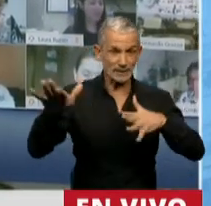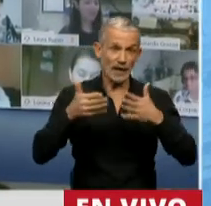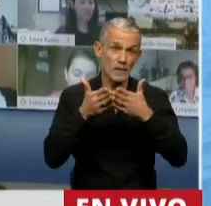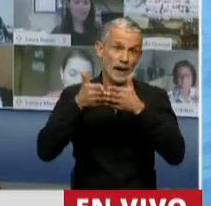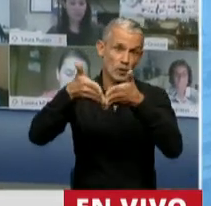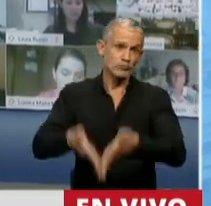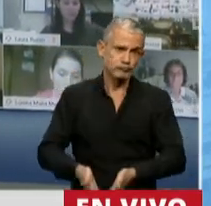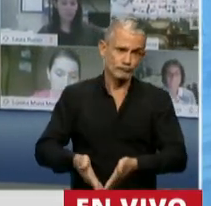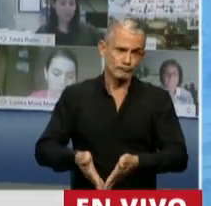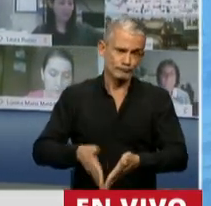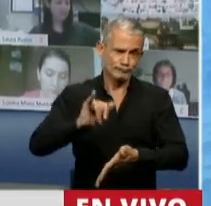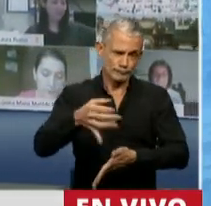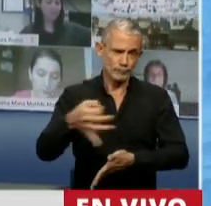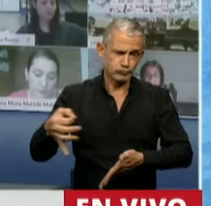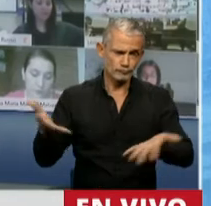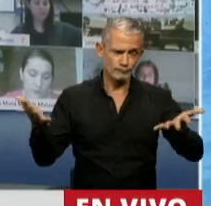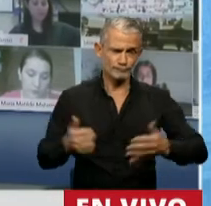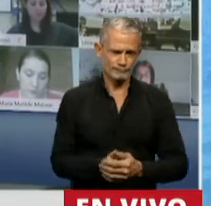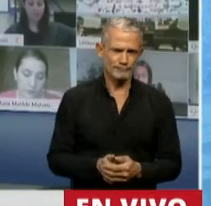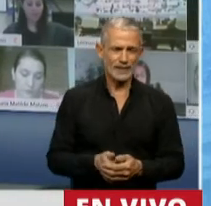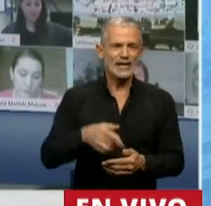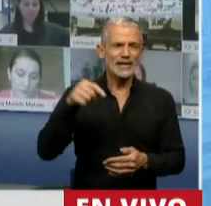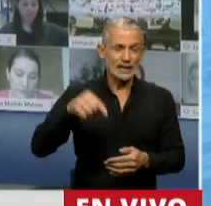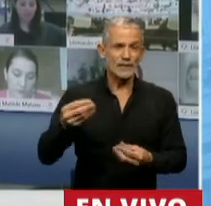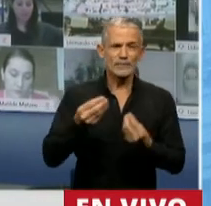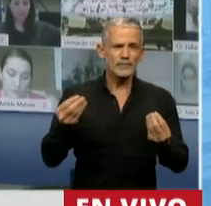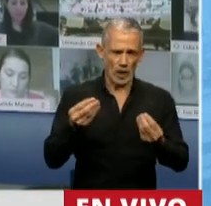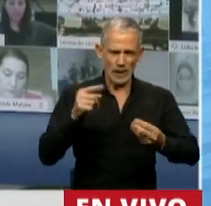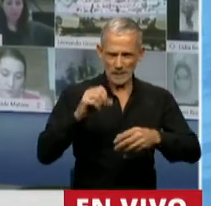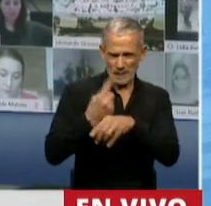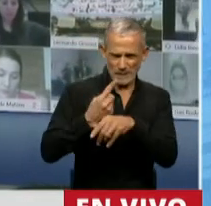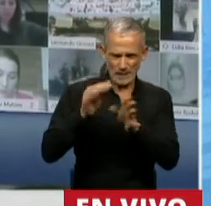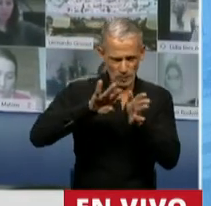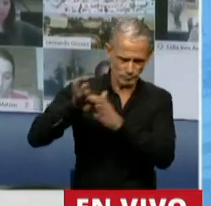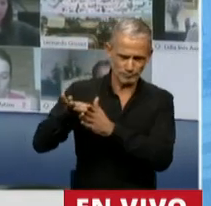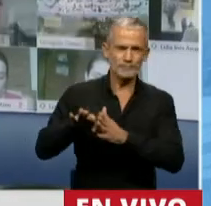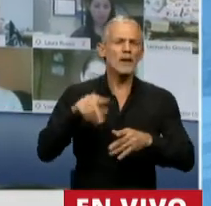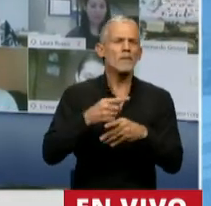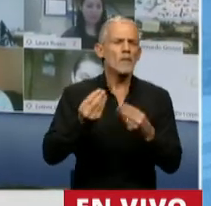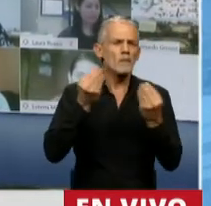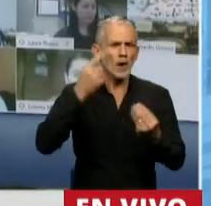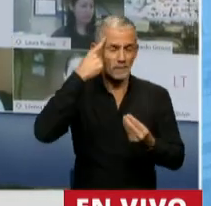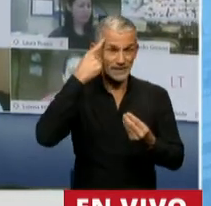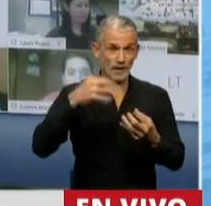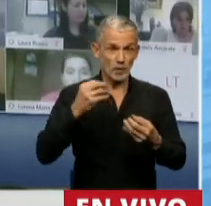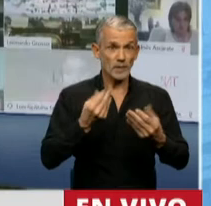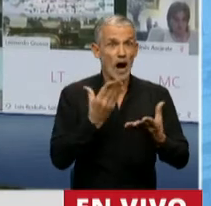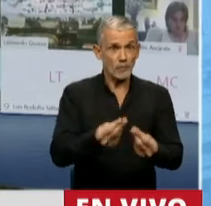hundió. Bueno, vamos a ver en primer lugar por qué pensamos que hay que